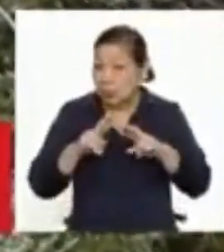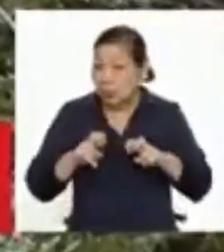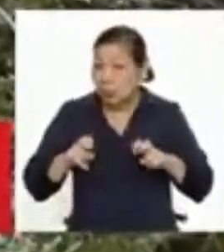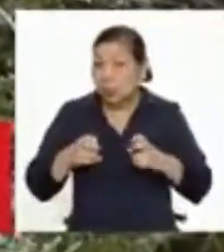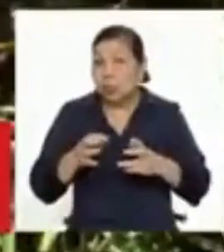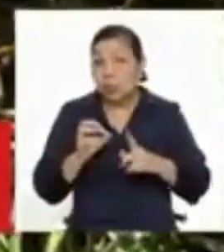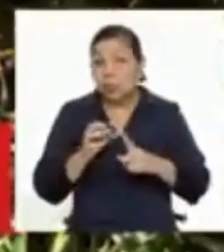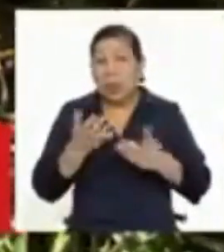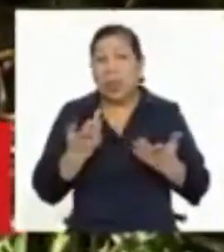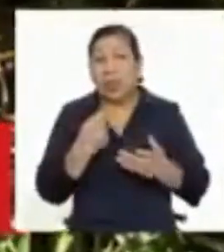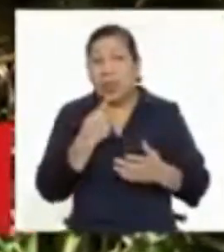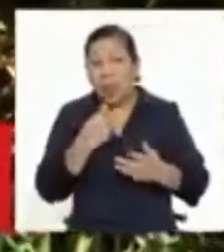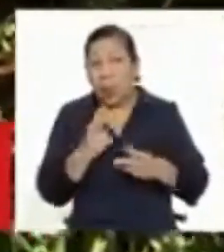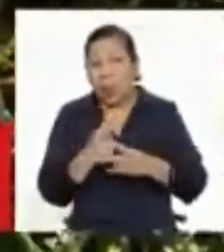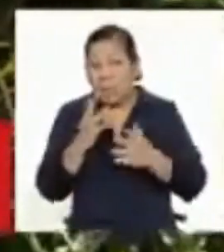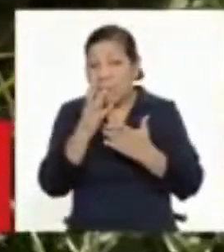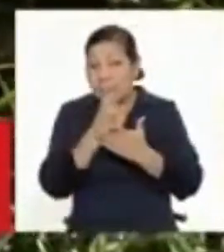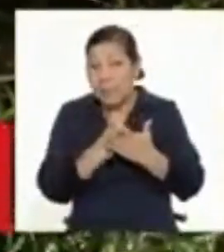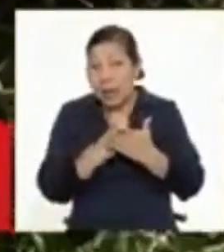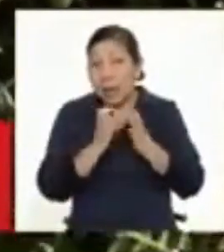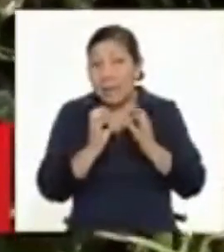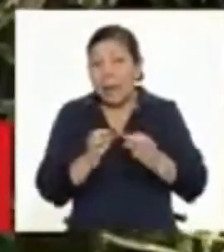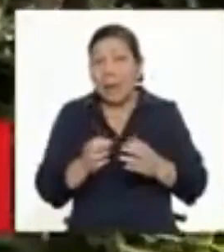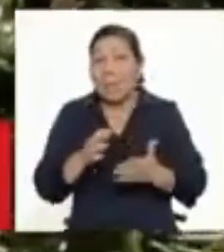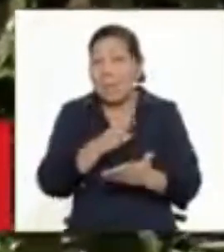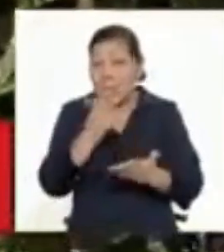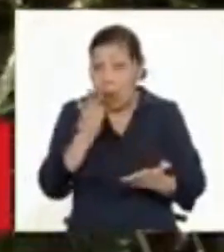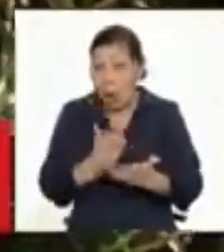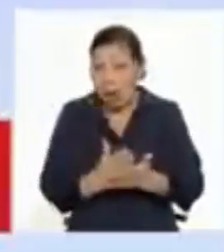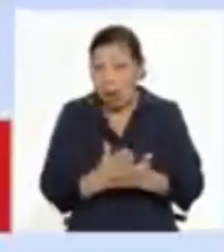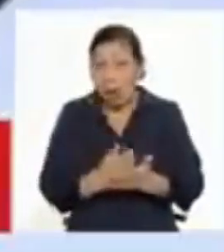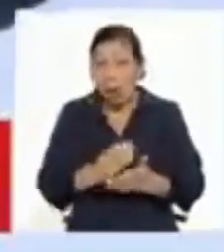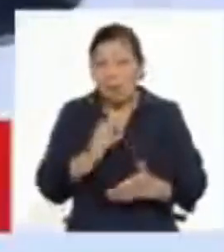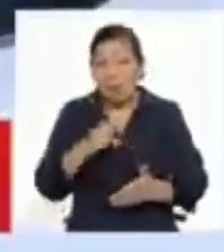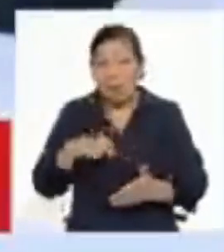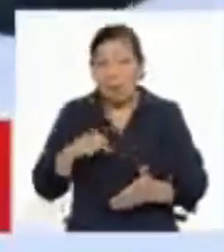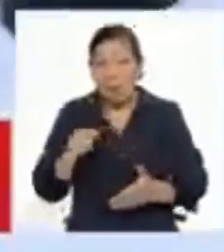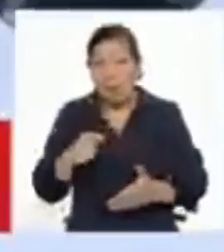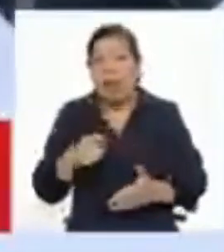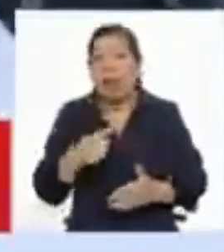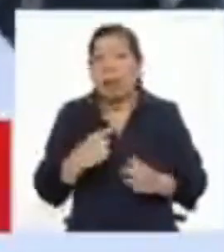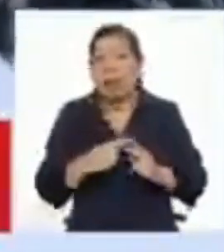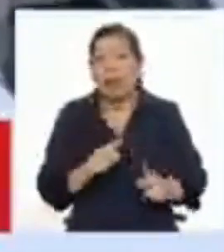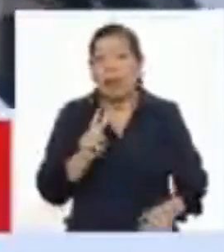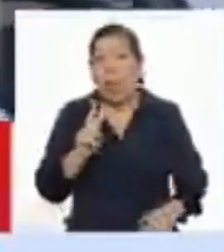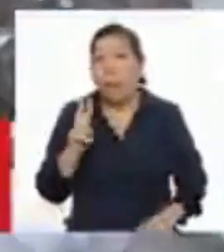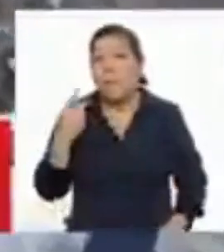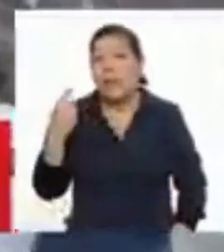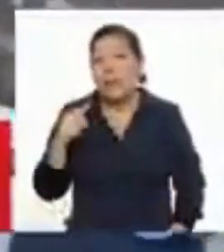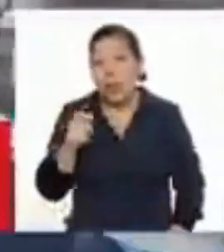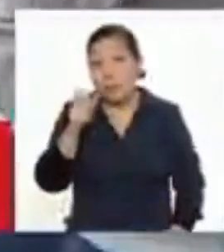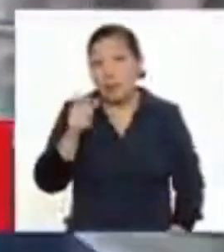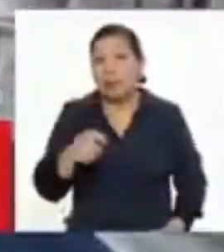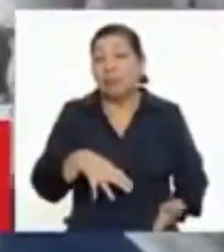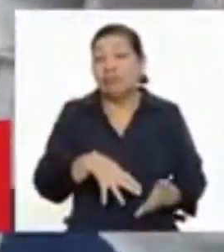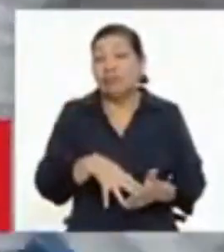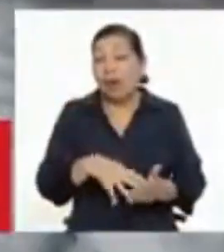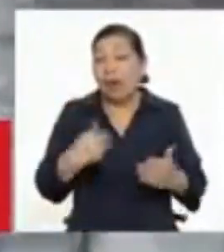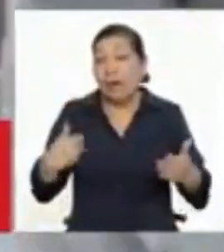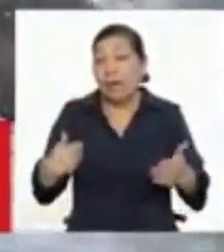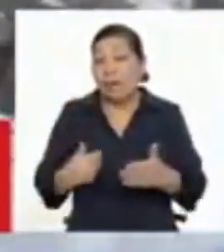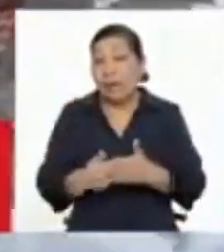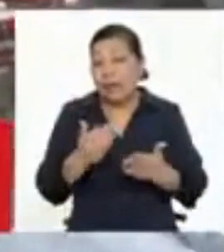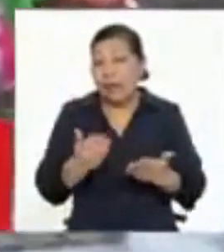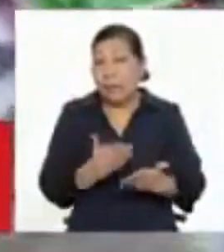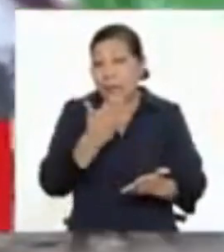de Estimación, Prevención y Reducción del Riesgo de Desastres, CENEPRED, señala que 2 millones de personas son vulnerables frente a